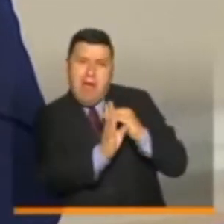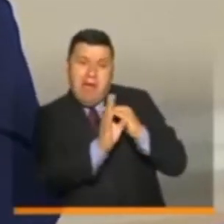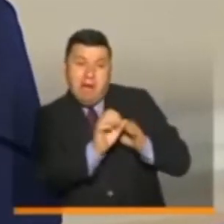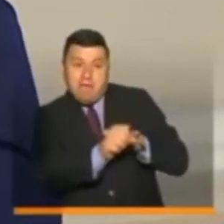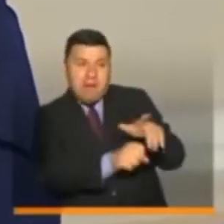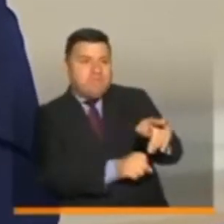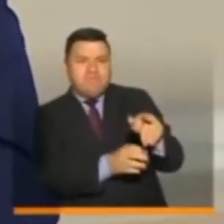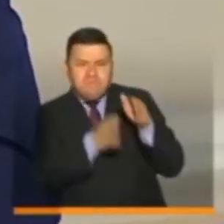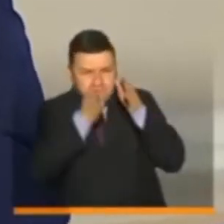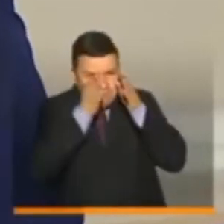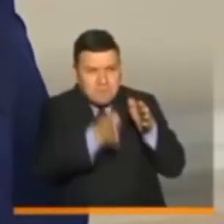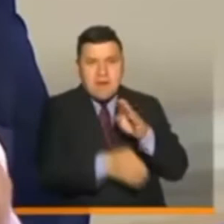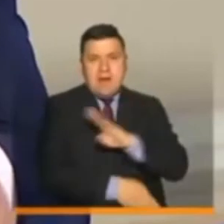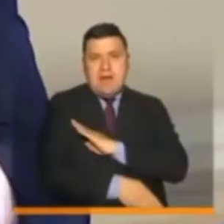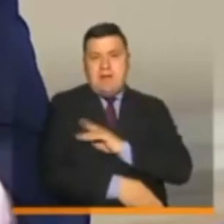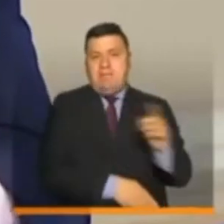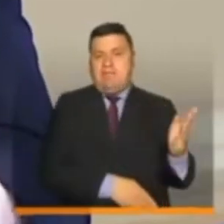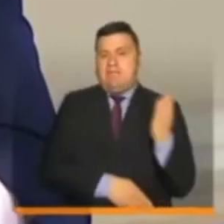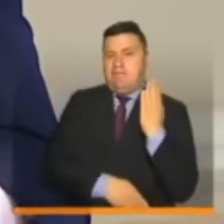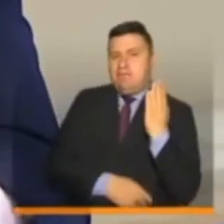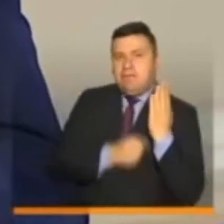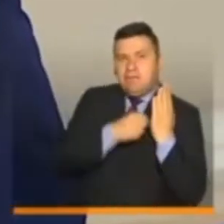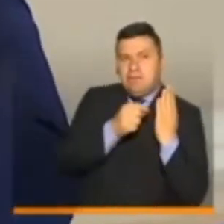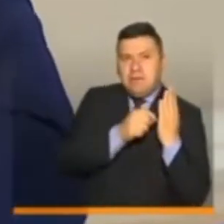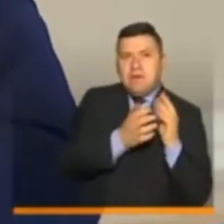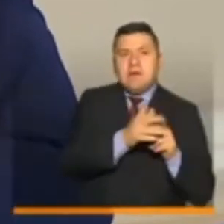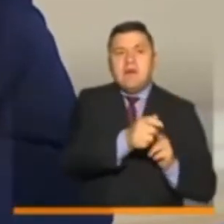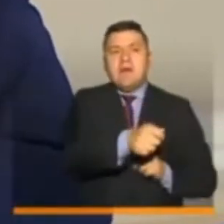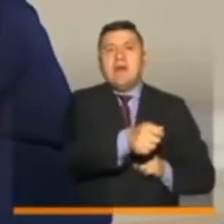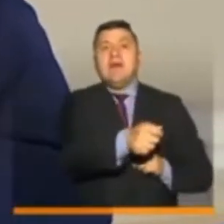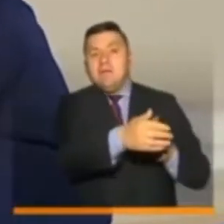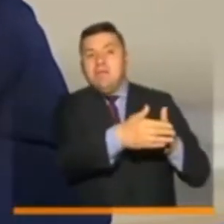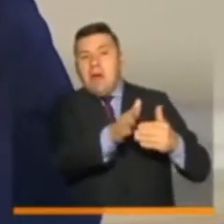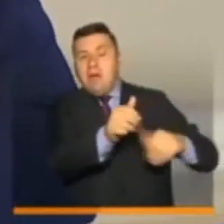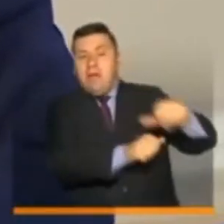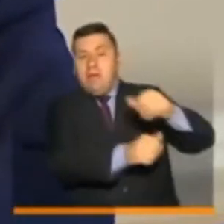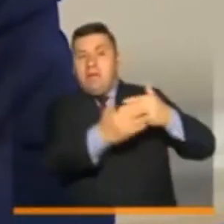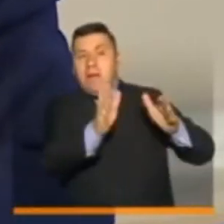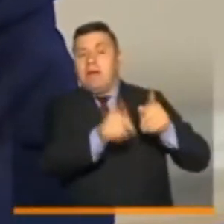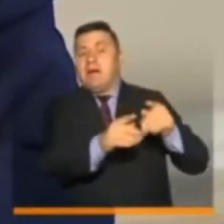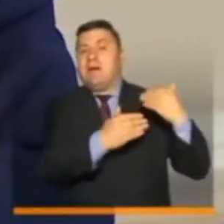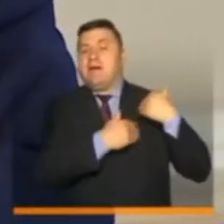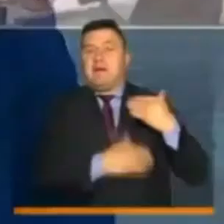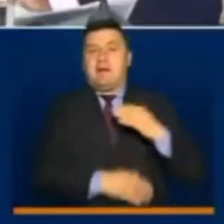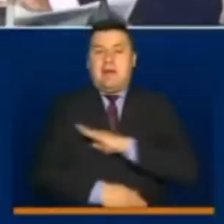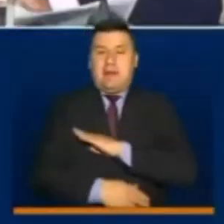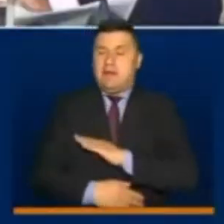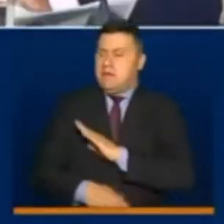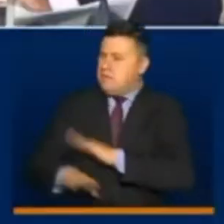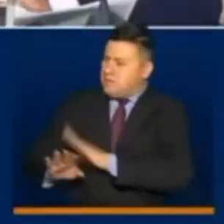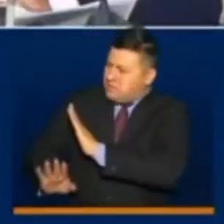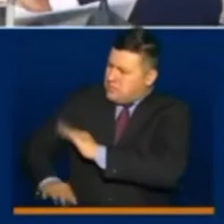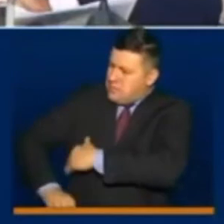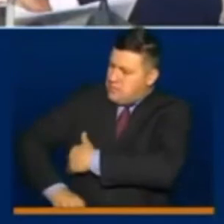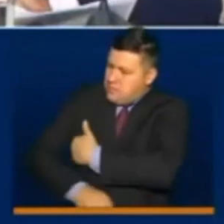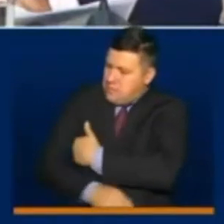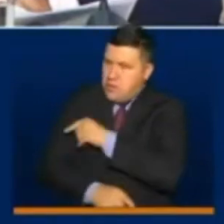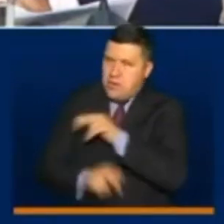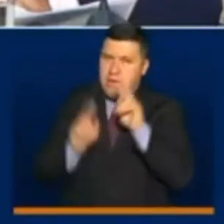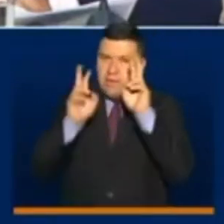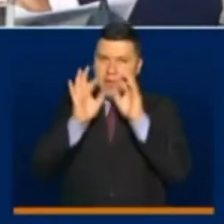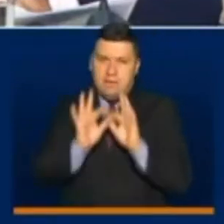COVID, serán los alcaldes quienes lleven la llave de la gradualidad. Ministro, también un